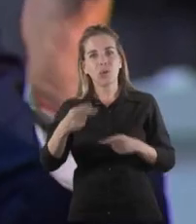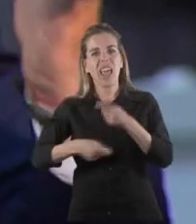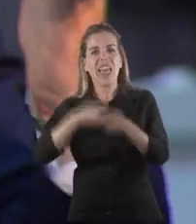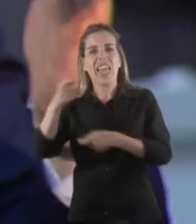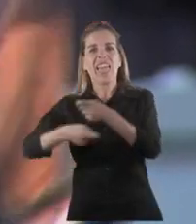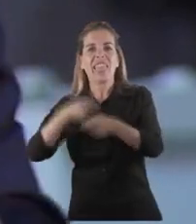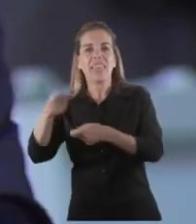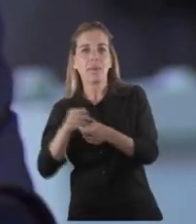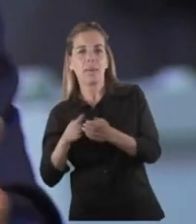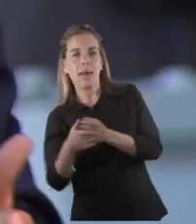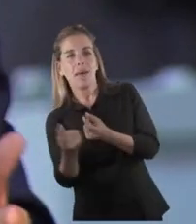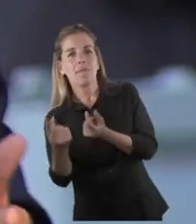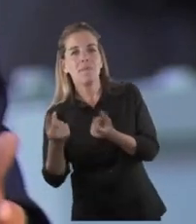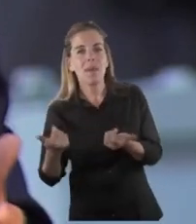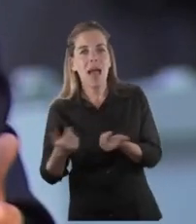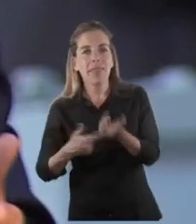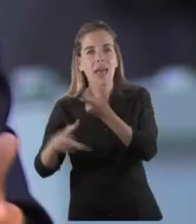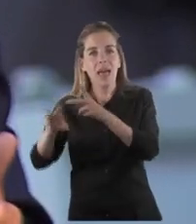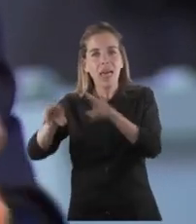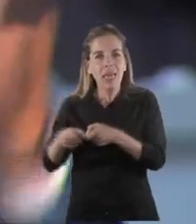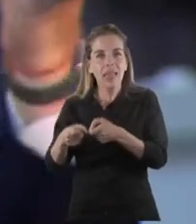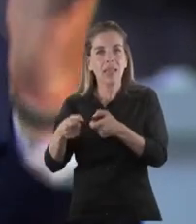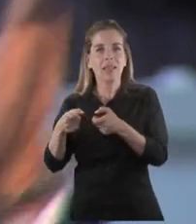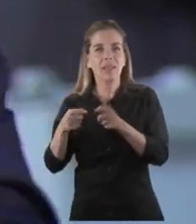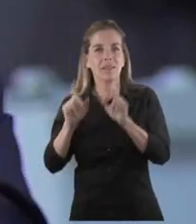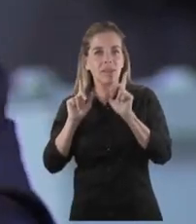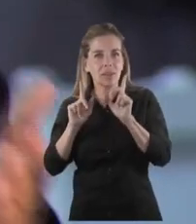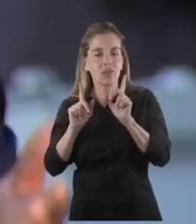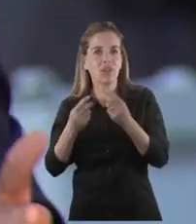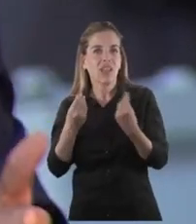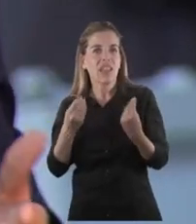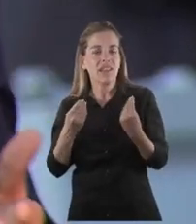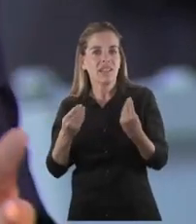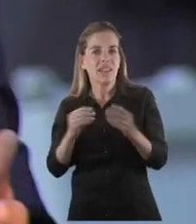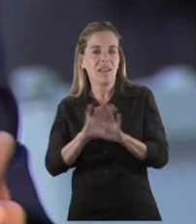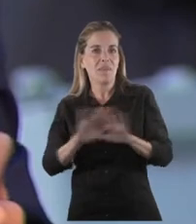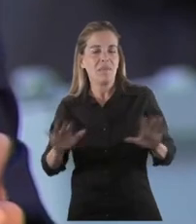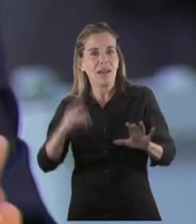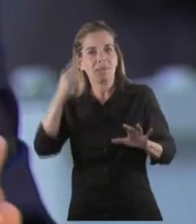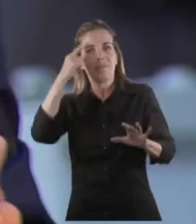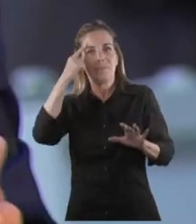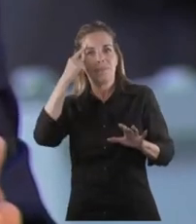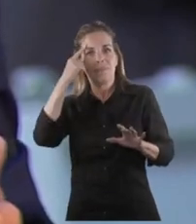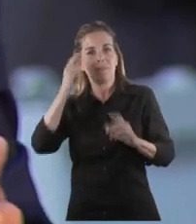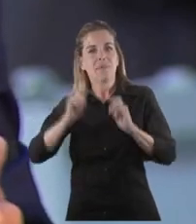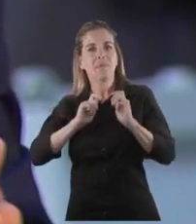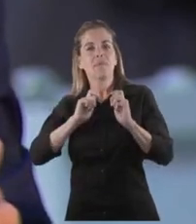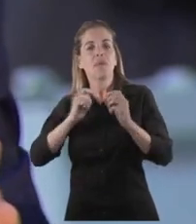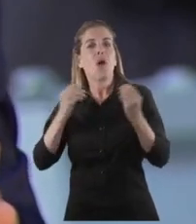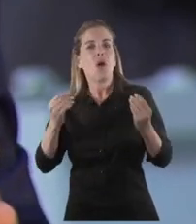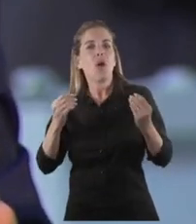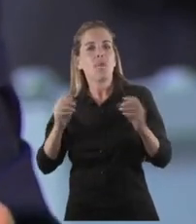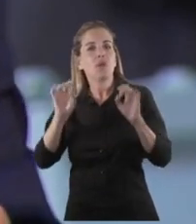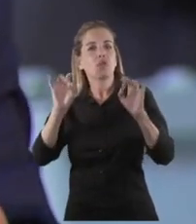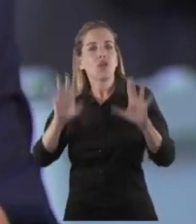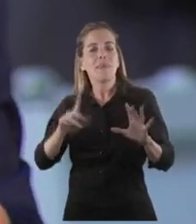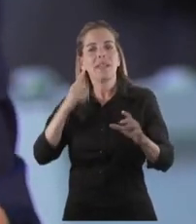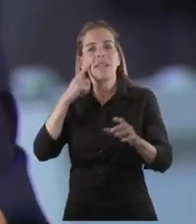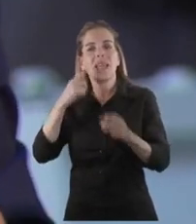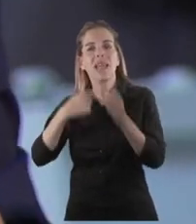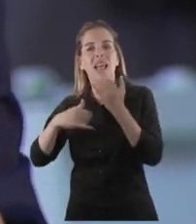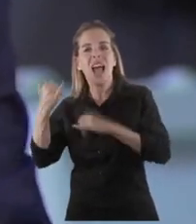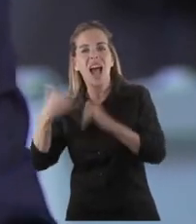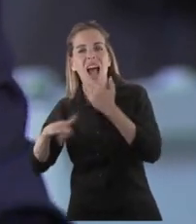harto de la especulación financiera, y que decía, por favor, dejen de apostar a los títulos, a las acciones,